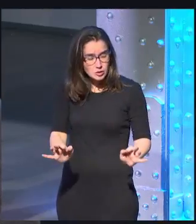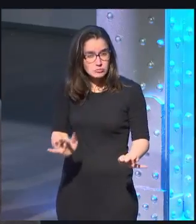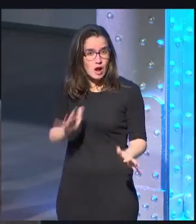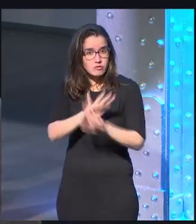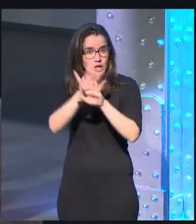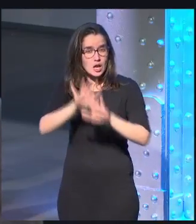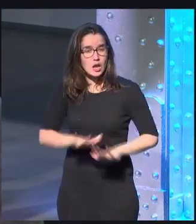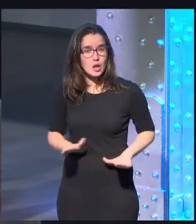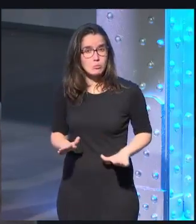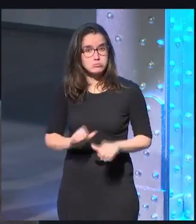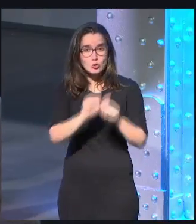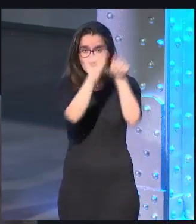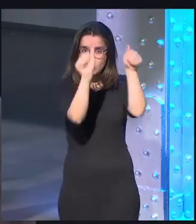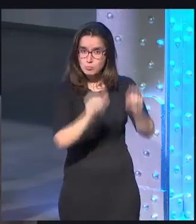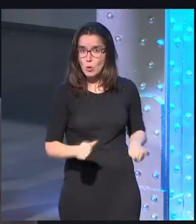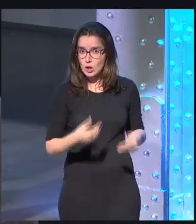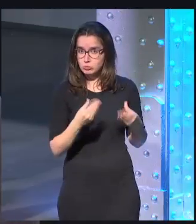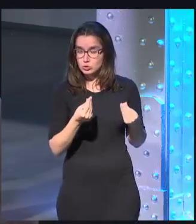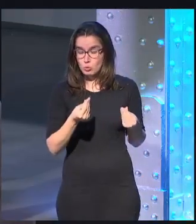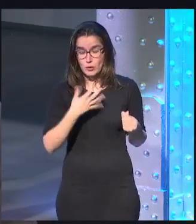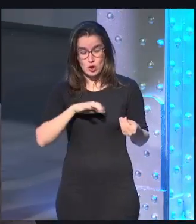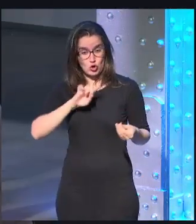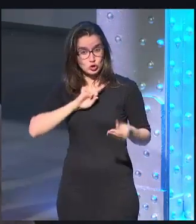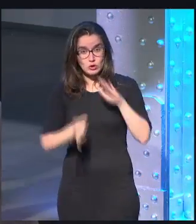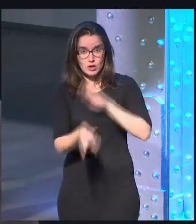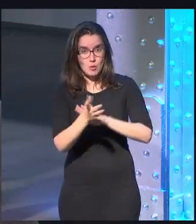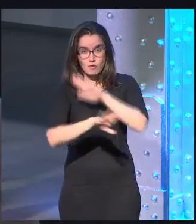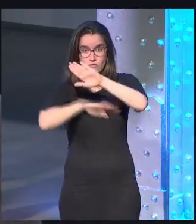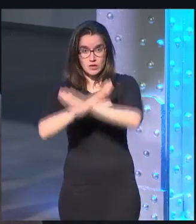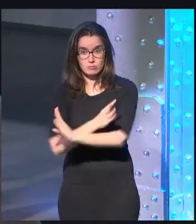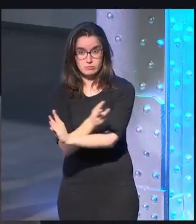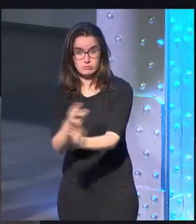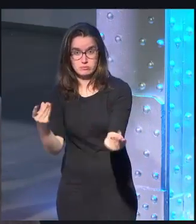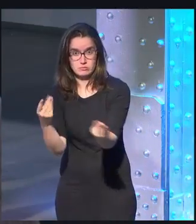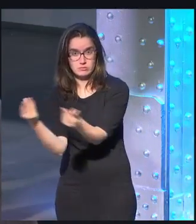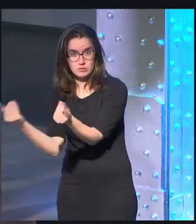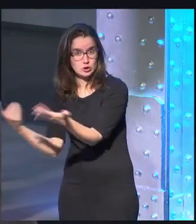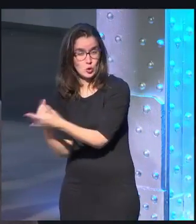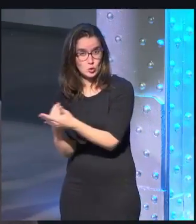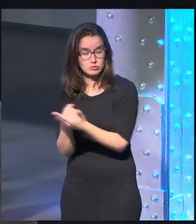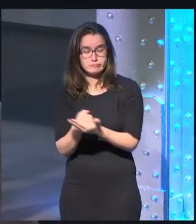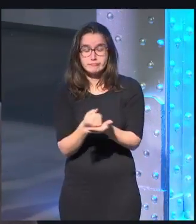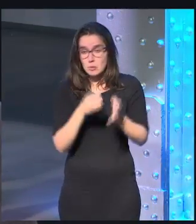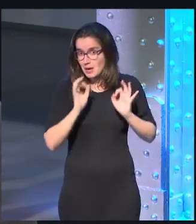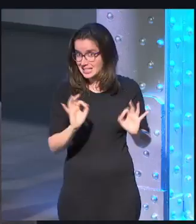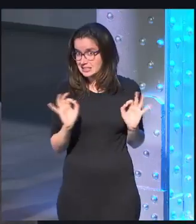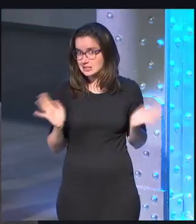que muchos modelos, incluso los que nosotros estamos creando, pues desaparezcan, ¿no? Quedaros con eso porque